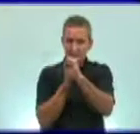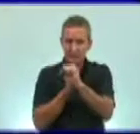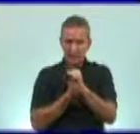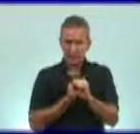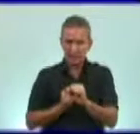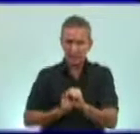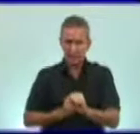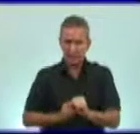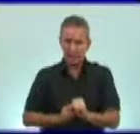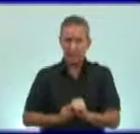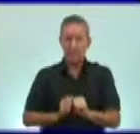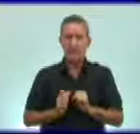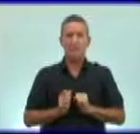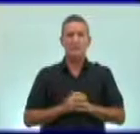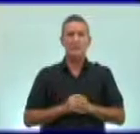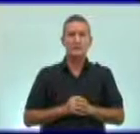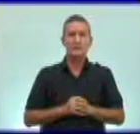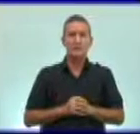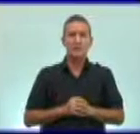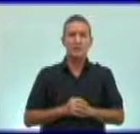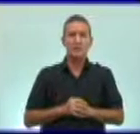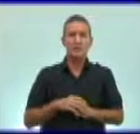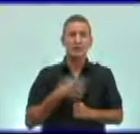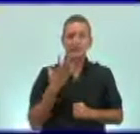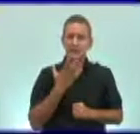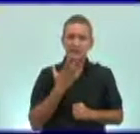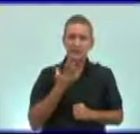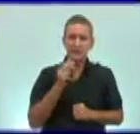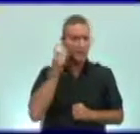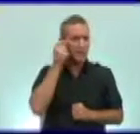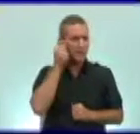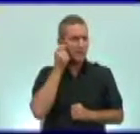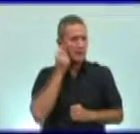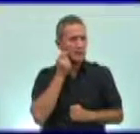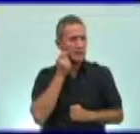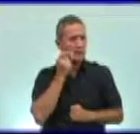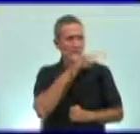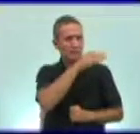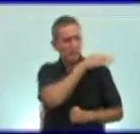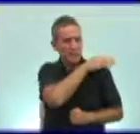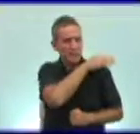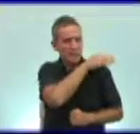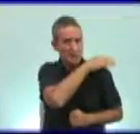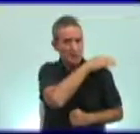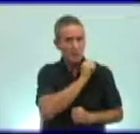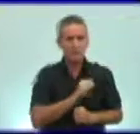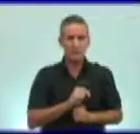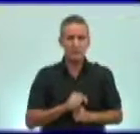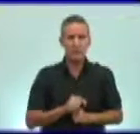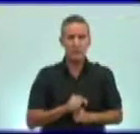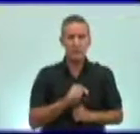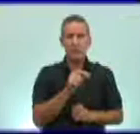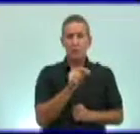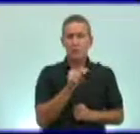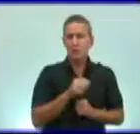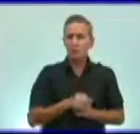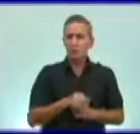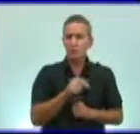en 1874. Por lo tanto, vean cómo evidentemente son figuras